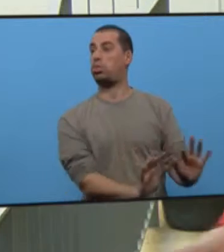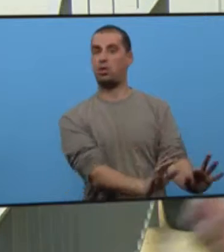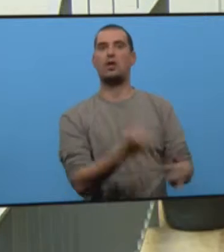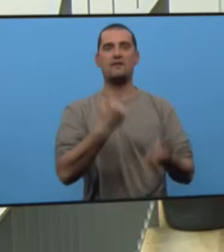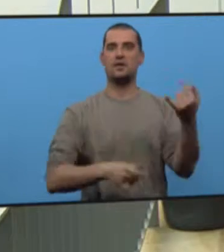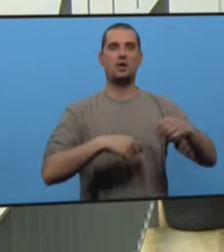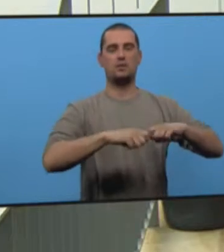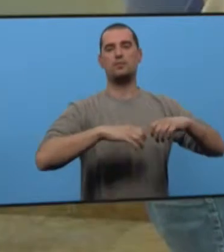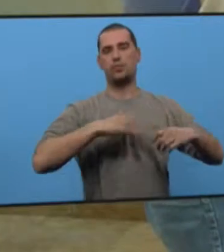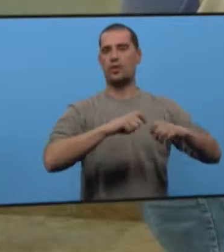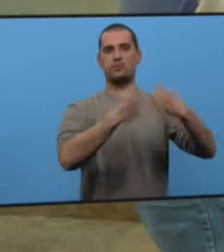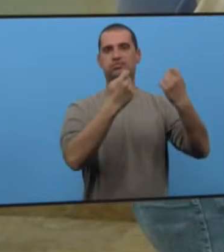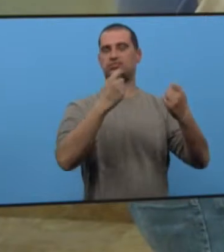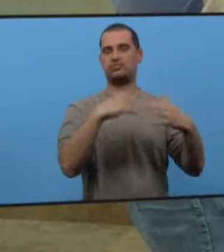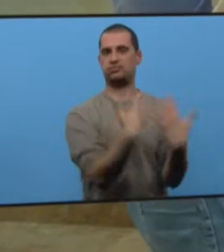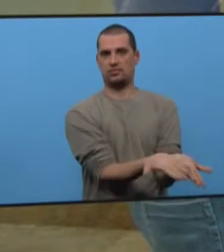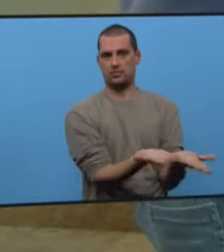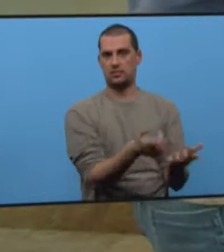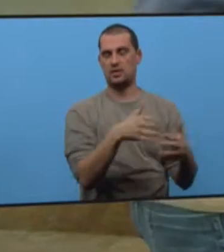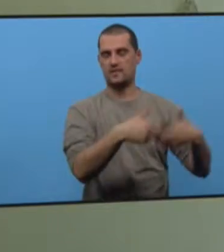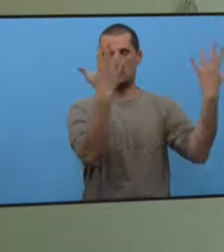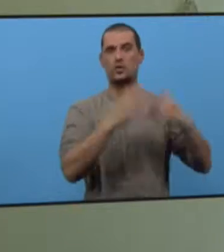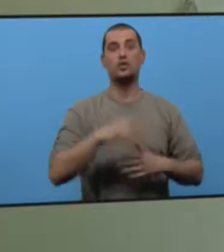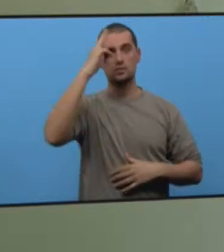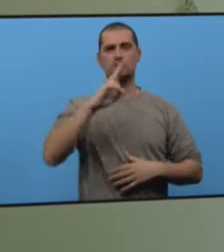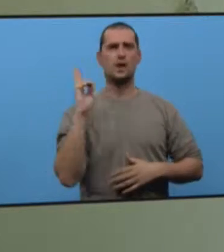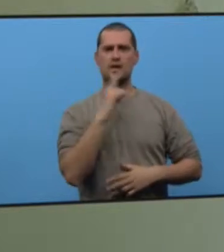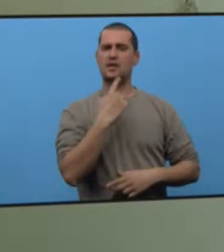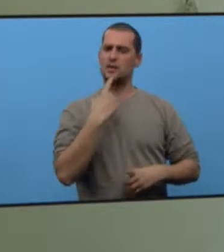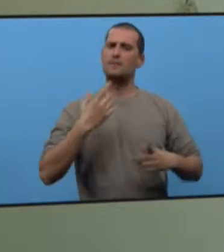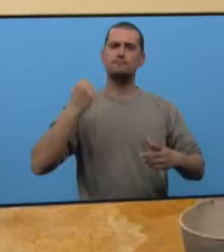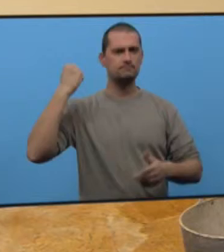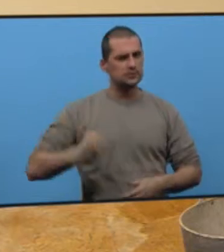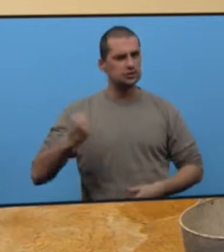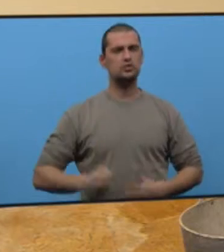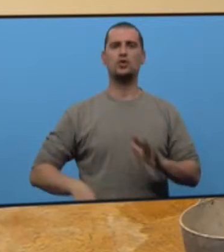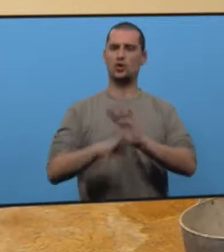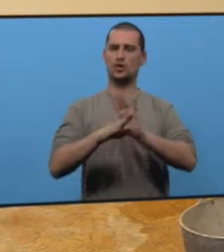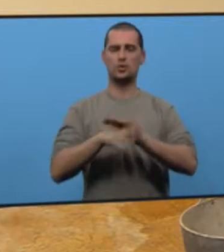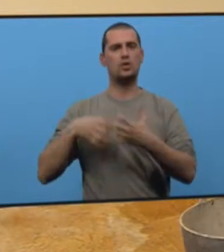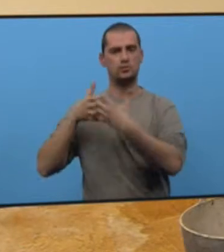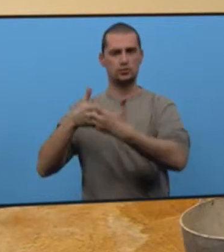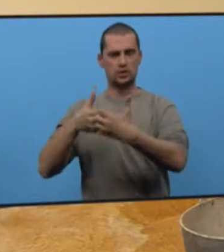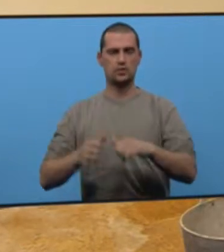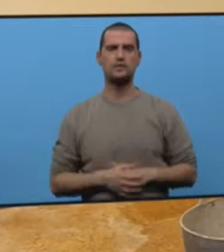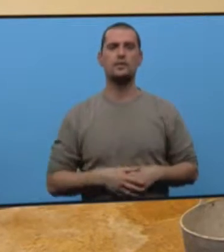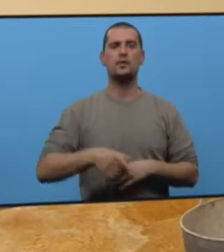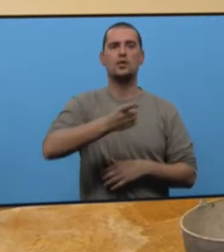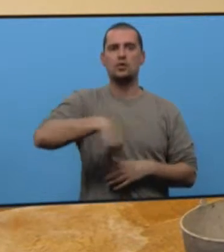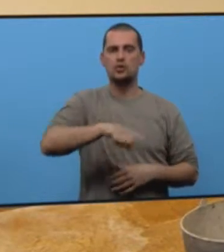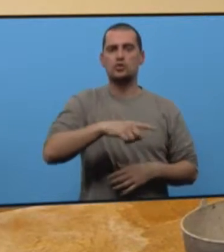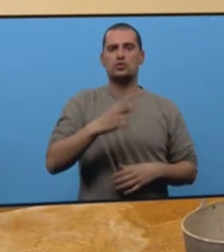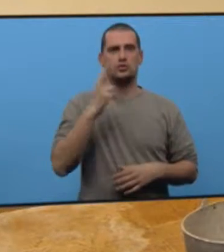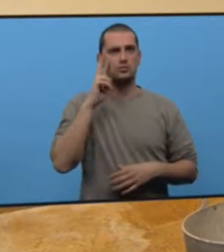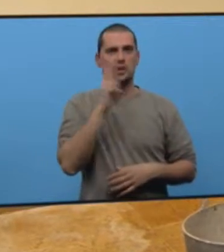el edificio si no se pone solución. Os pais están decididos a non baixar a garda. Nos barallamos posibilidades